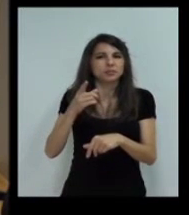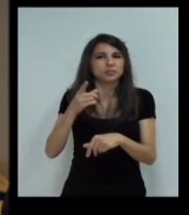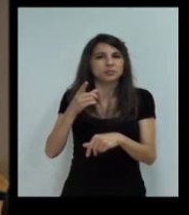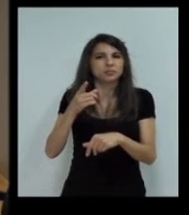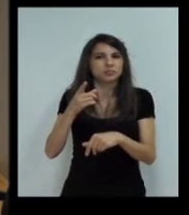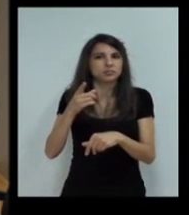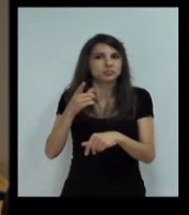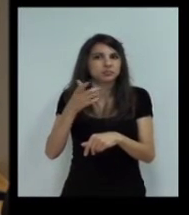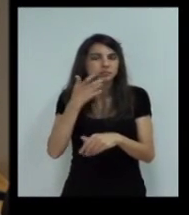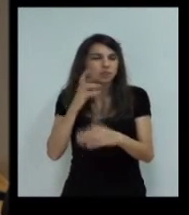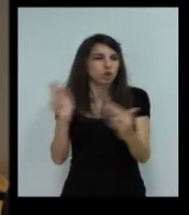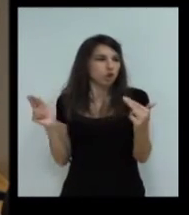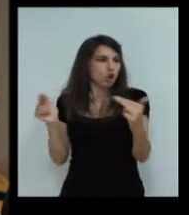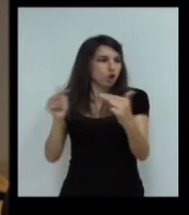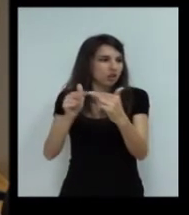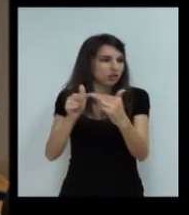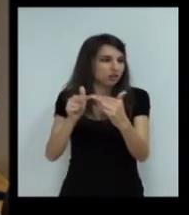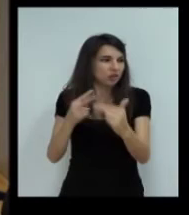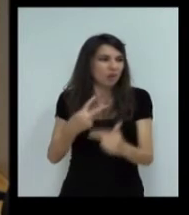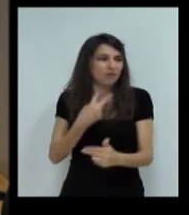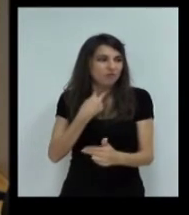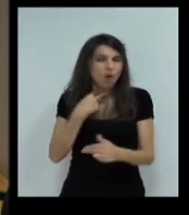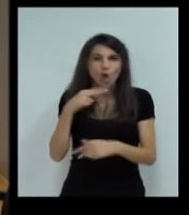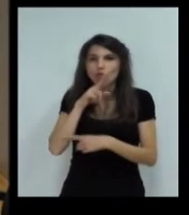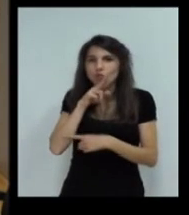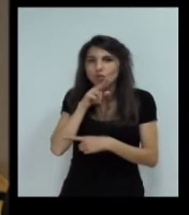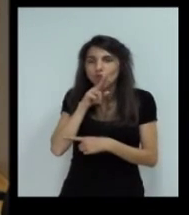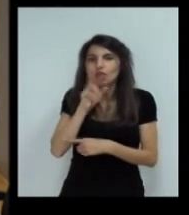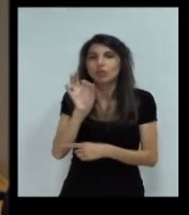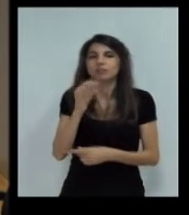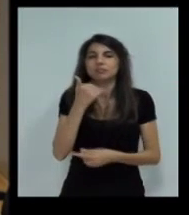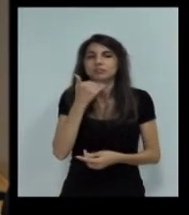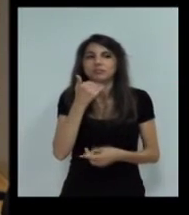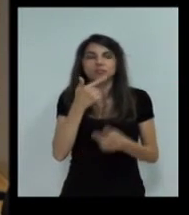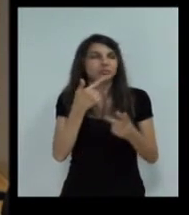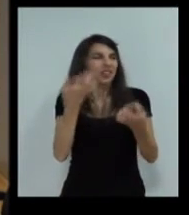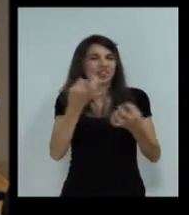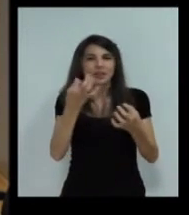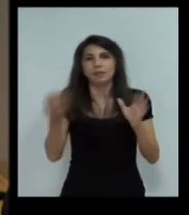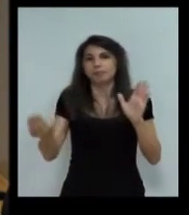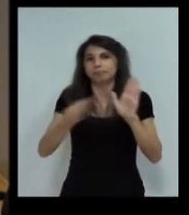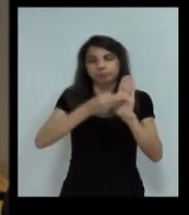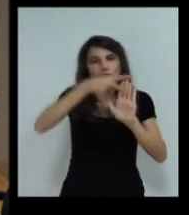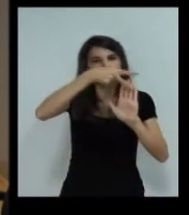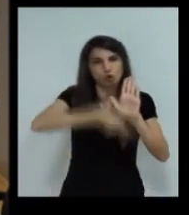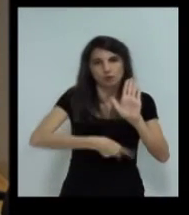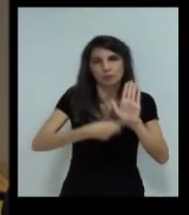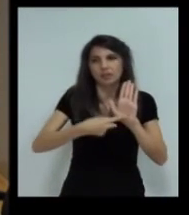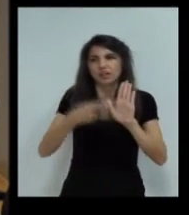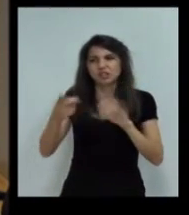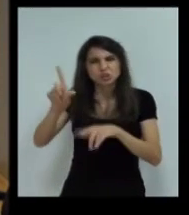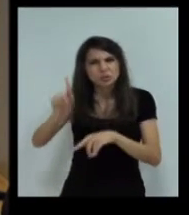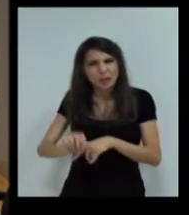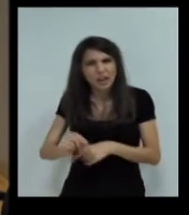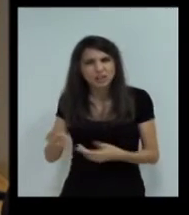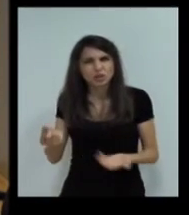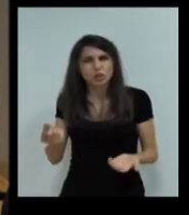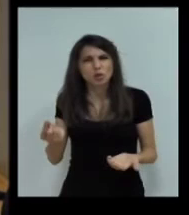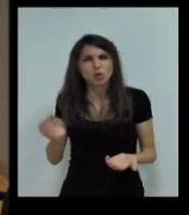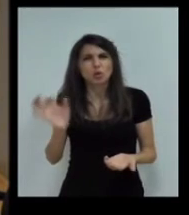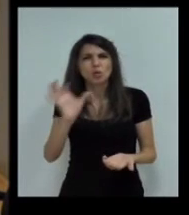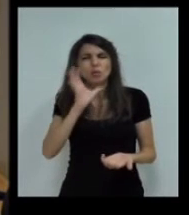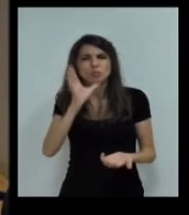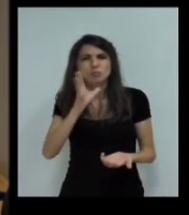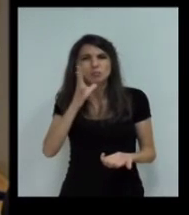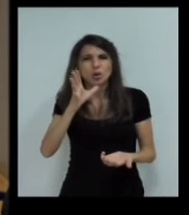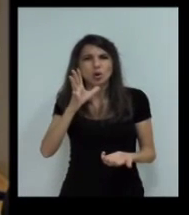de voz, etcétera, y estén adecuadamente actualizadas. Habría que normalizarlo. Una normalización de eso sería incluso barato, porque con unas apps que